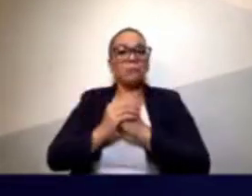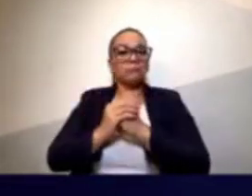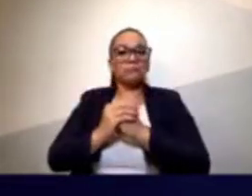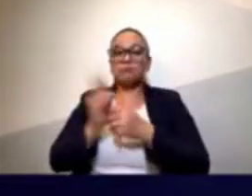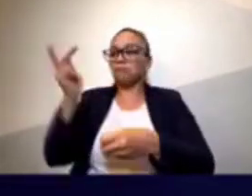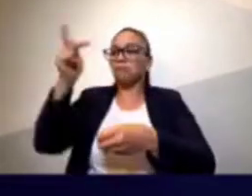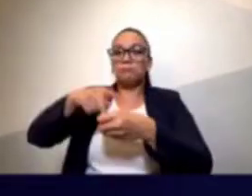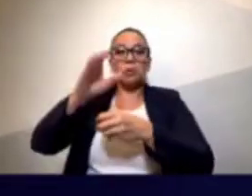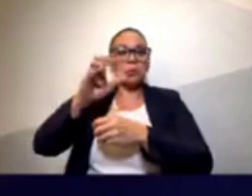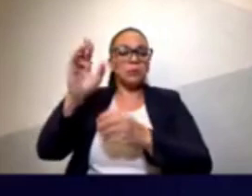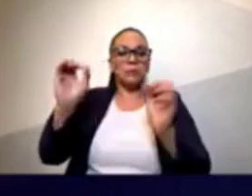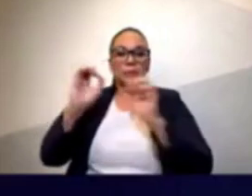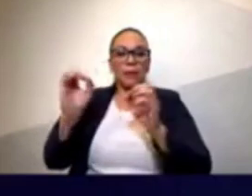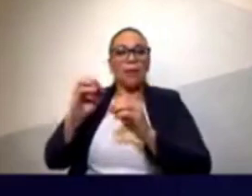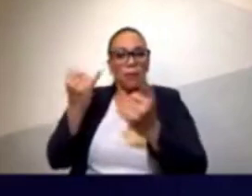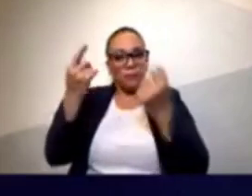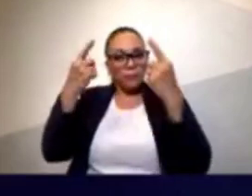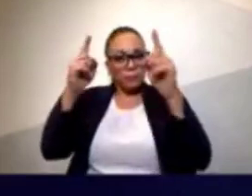Rica.